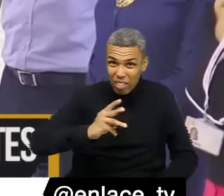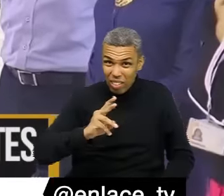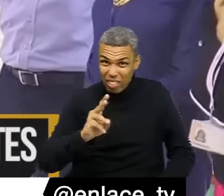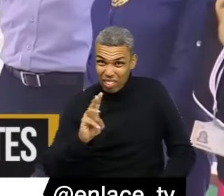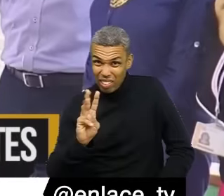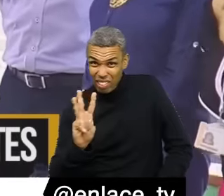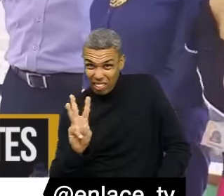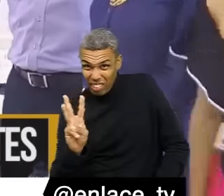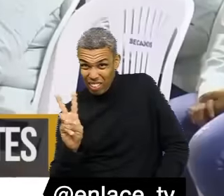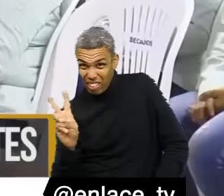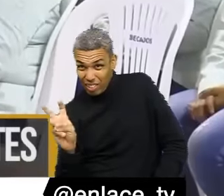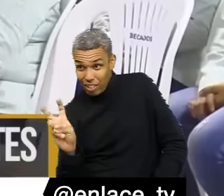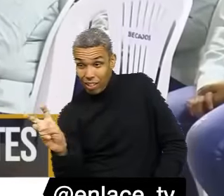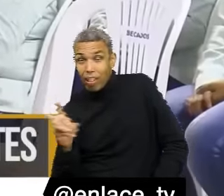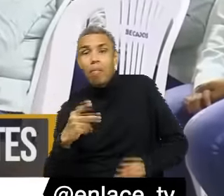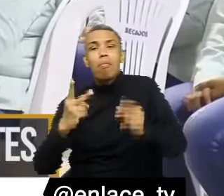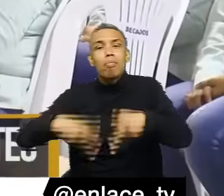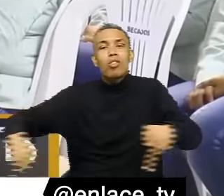417 estudiantes.